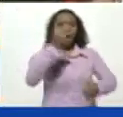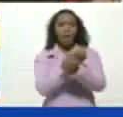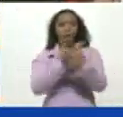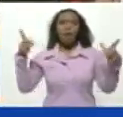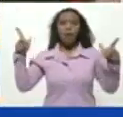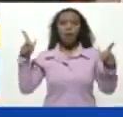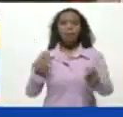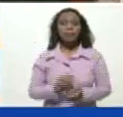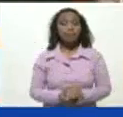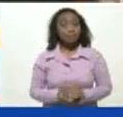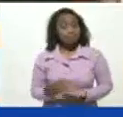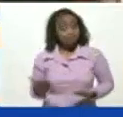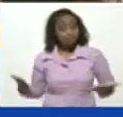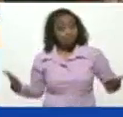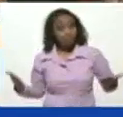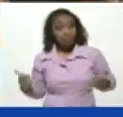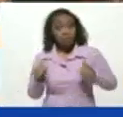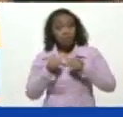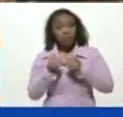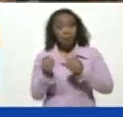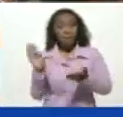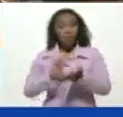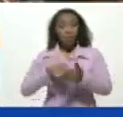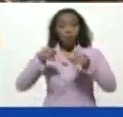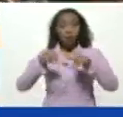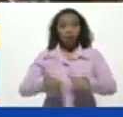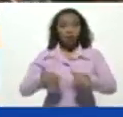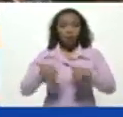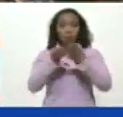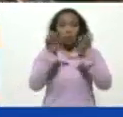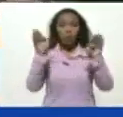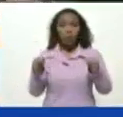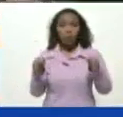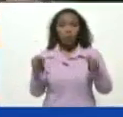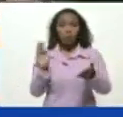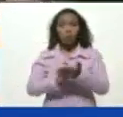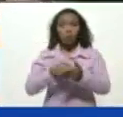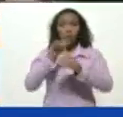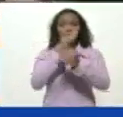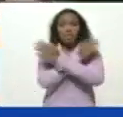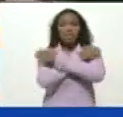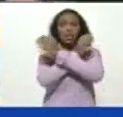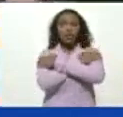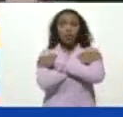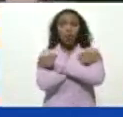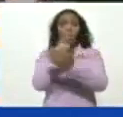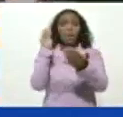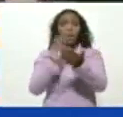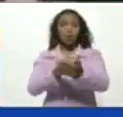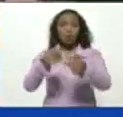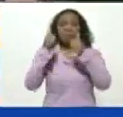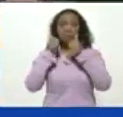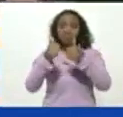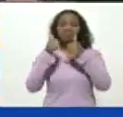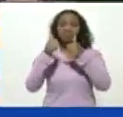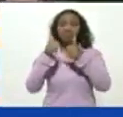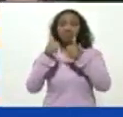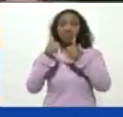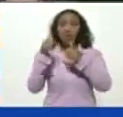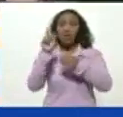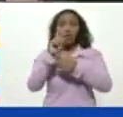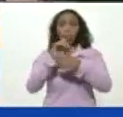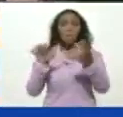Muy bien quien ubicó aquí la tarima, lo felicito. lo calculó muy bien. No vamos a